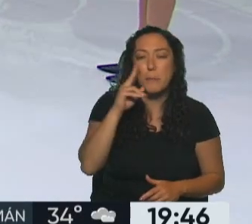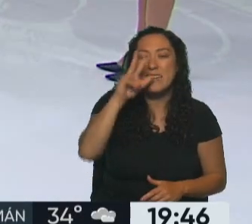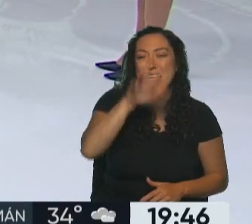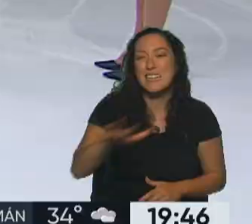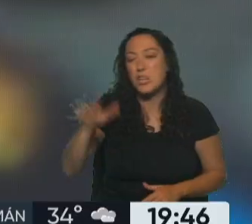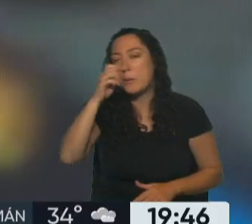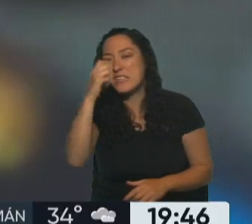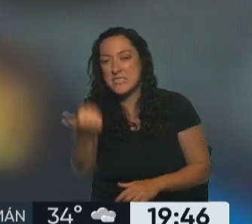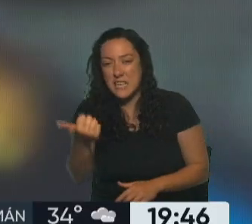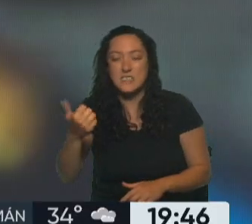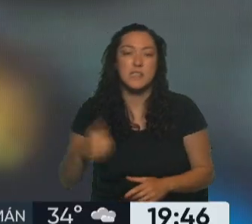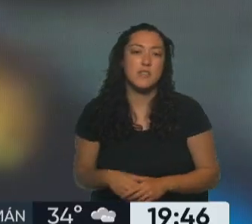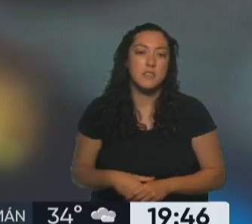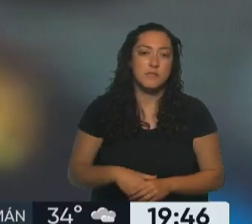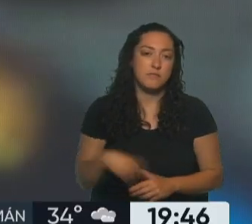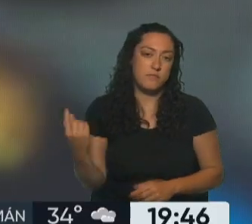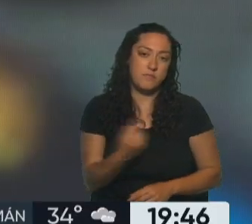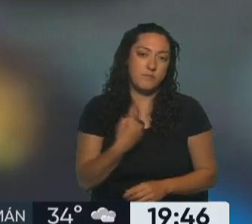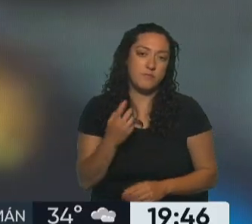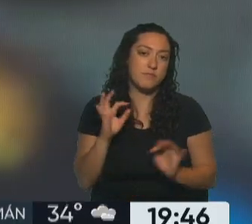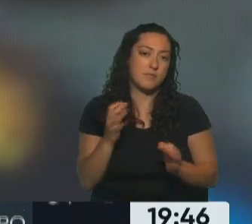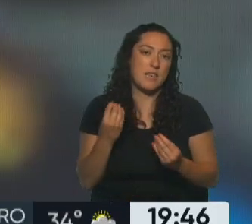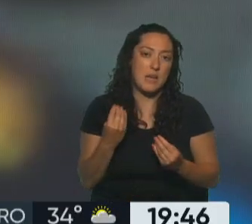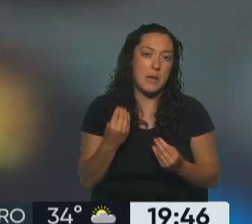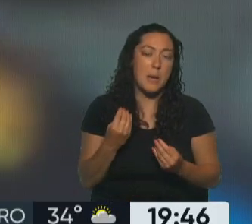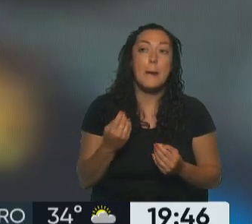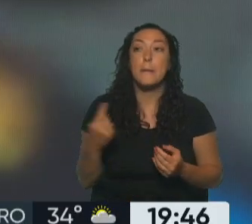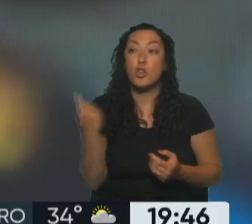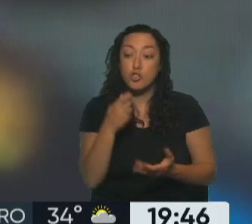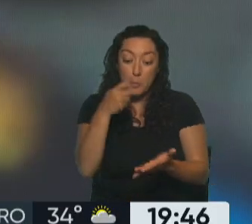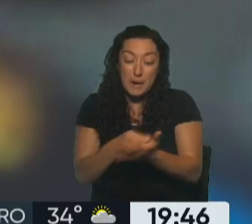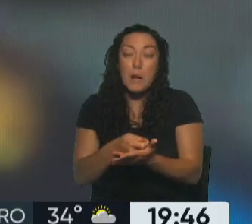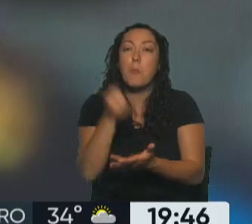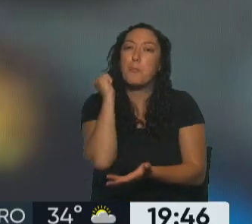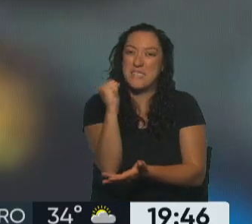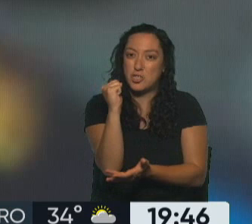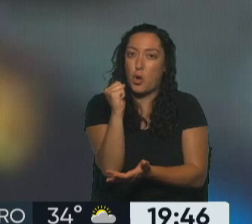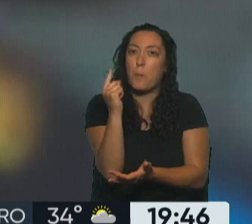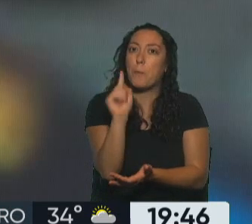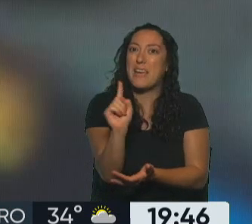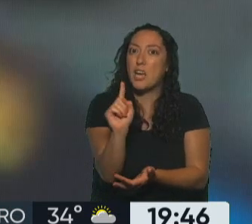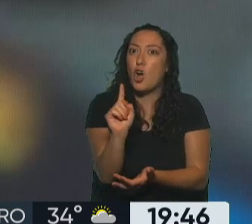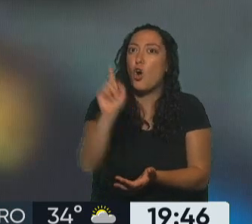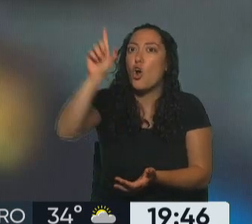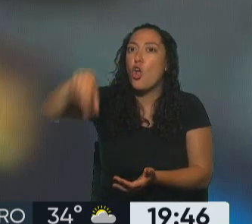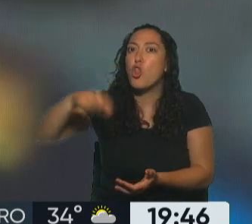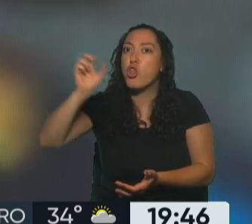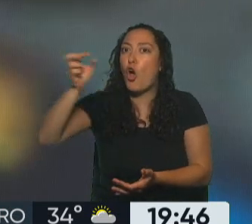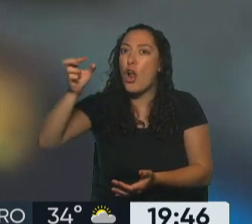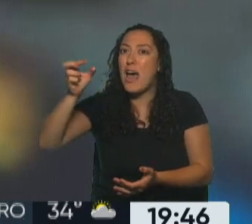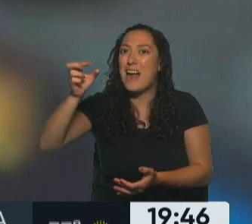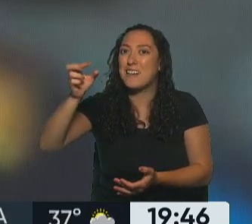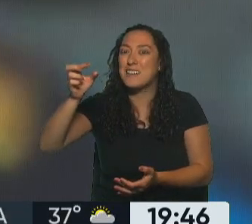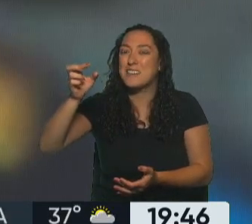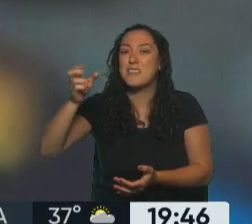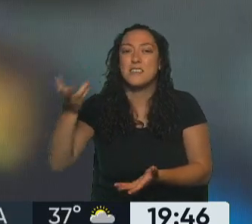en cuenta que estamos pagando pesos, pero todos los impuestos relacionados al dólar tarjeta, menos el impuesto país, que es